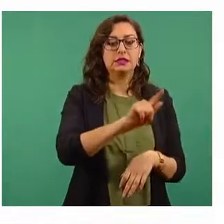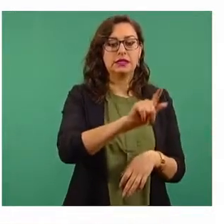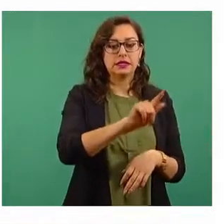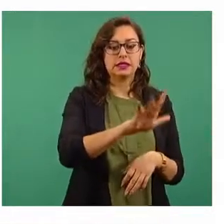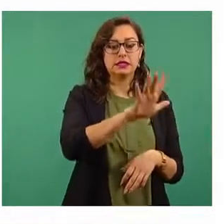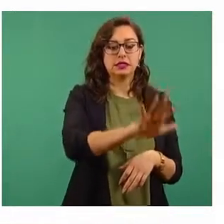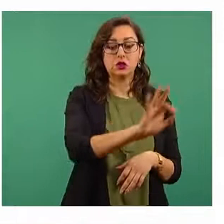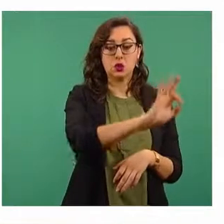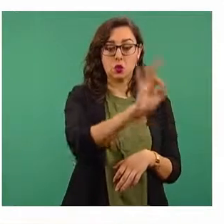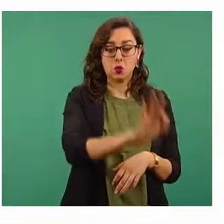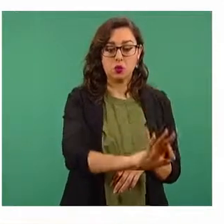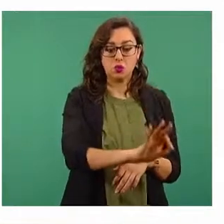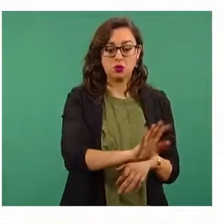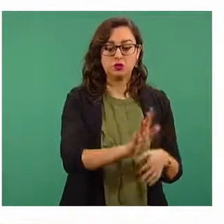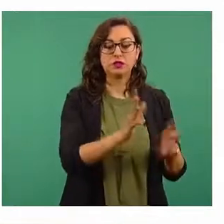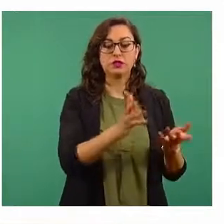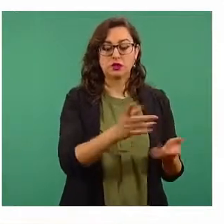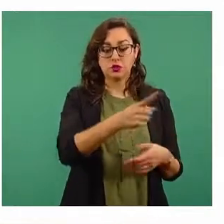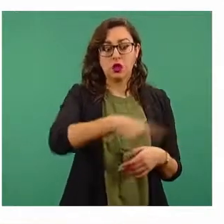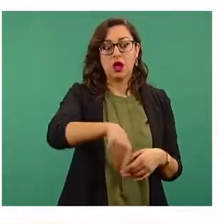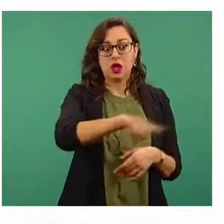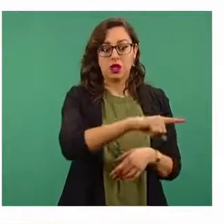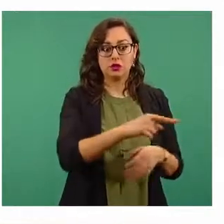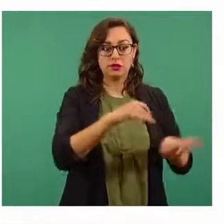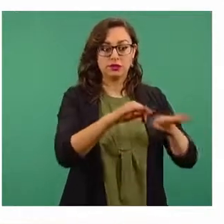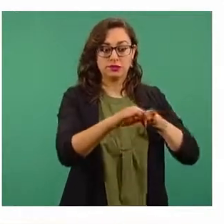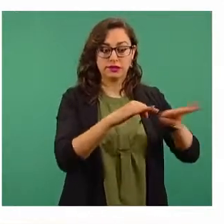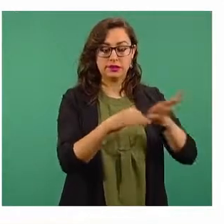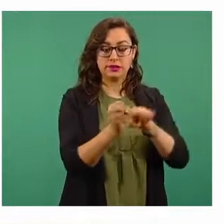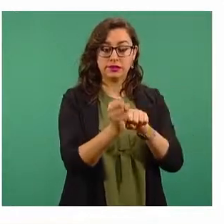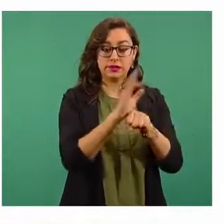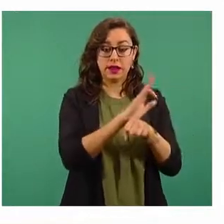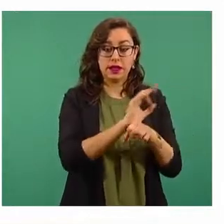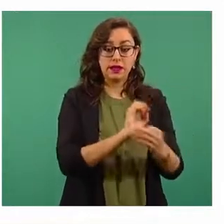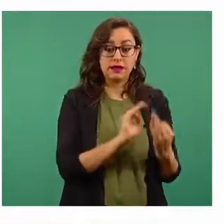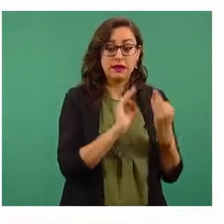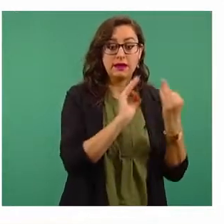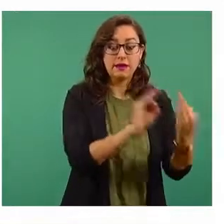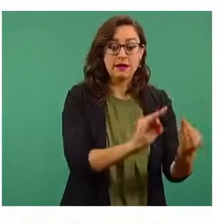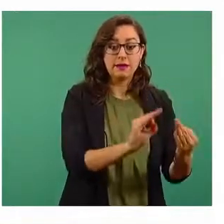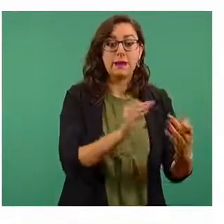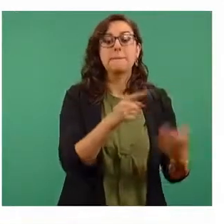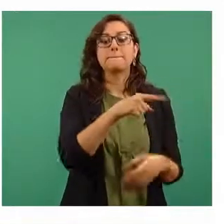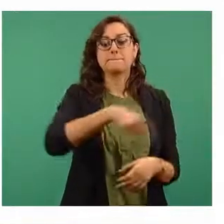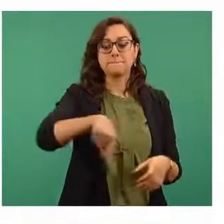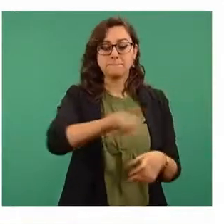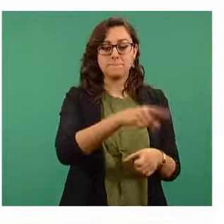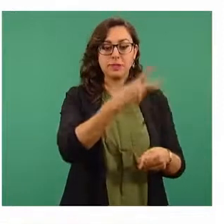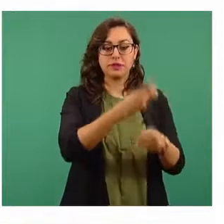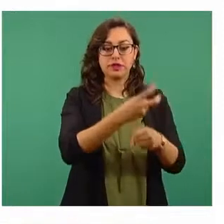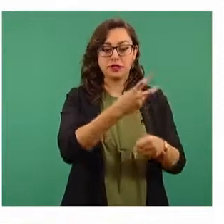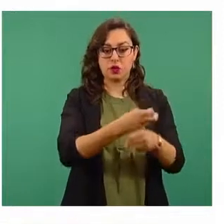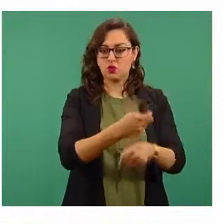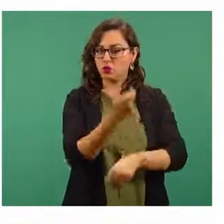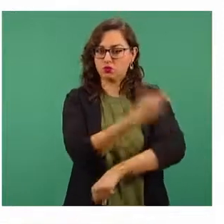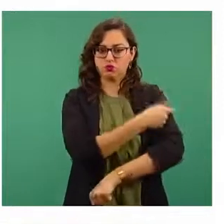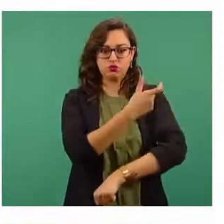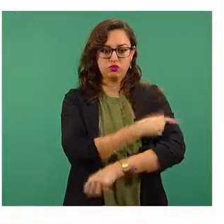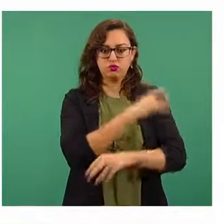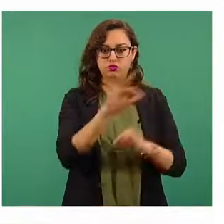frente de la primera línea de la atención a los pacientes con COVID. Una segunda dosis son